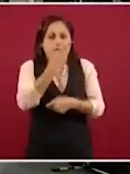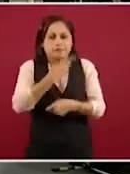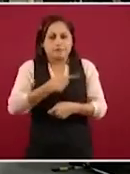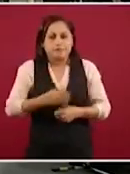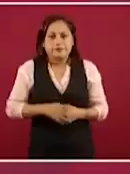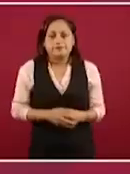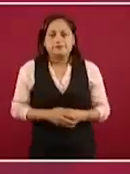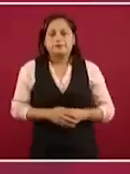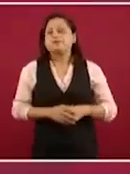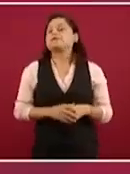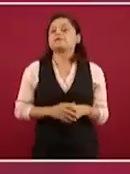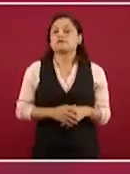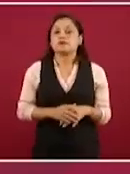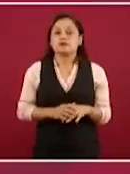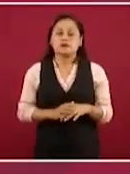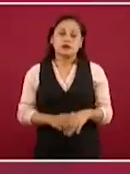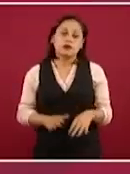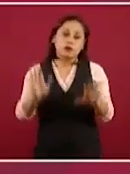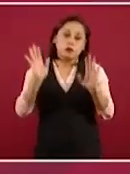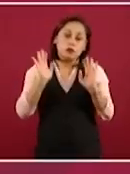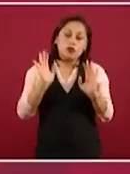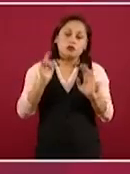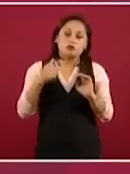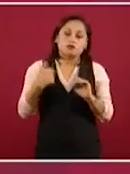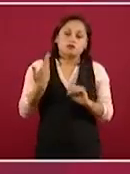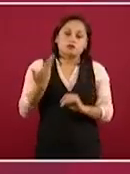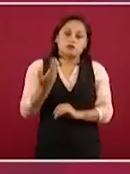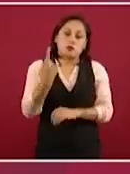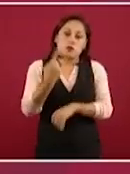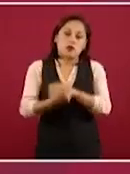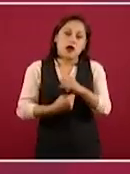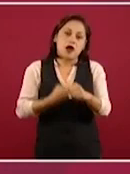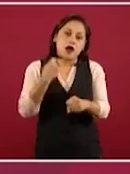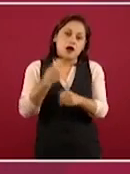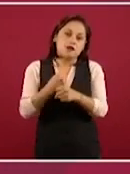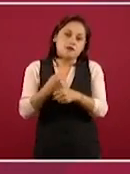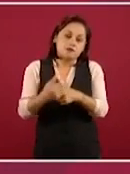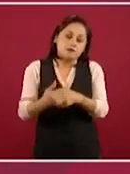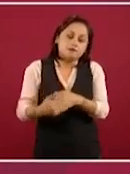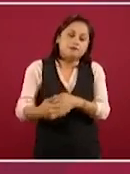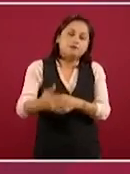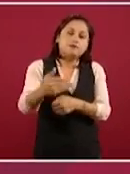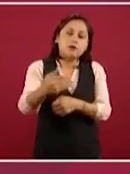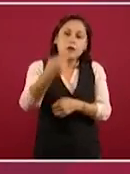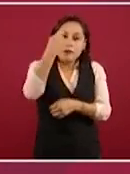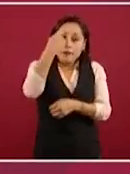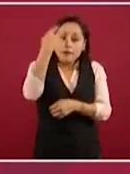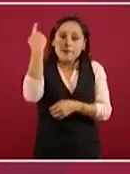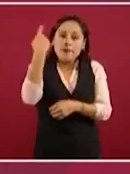es un año que pedimos para terminar